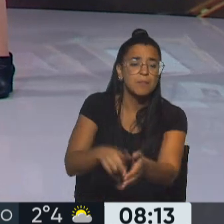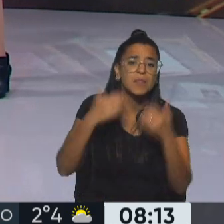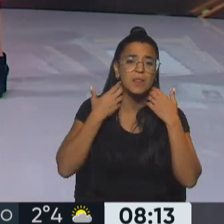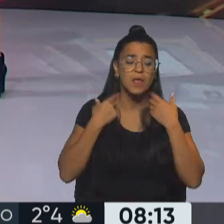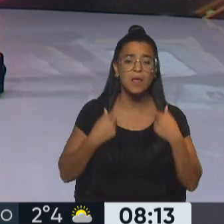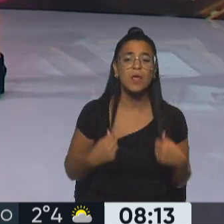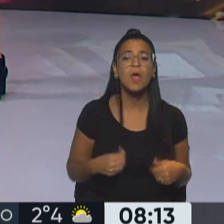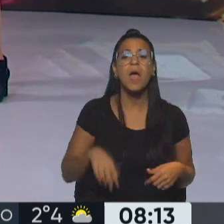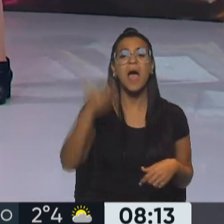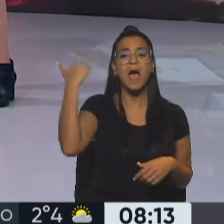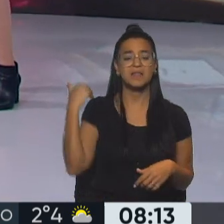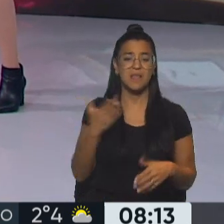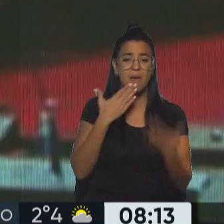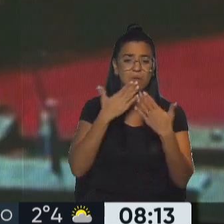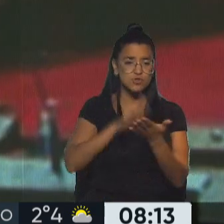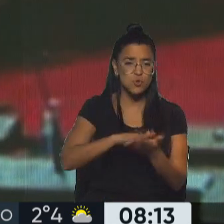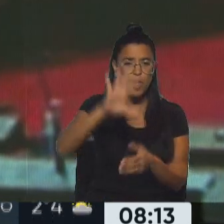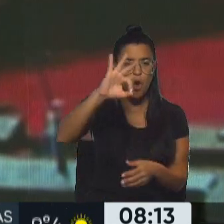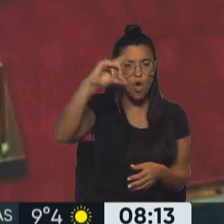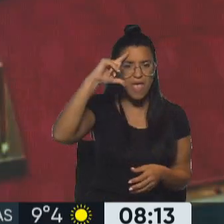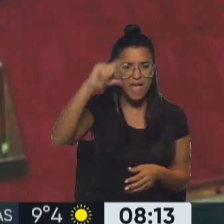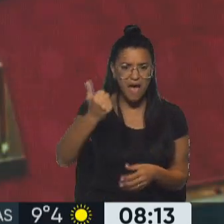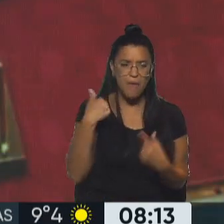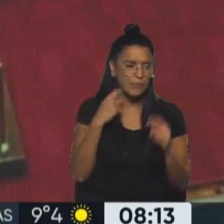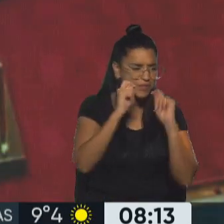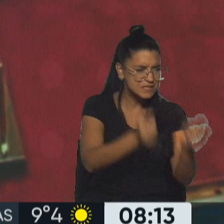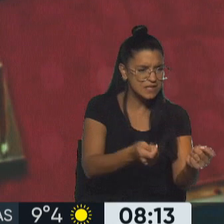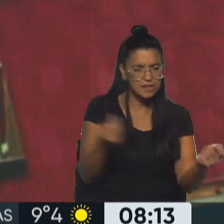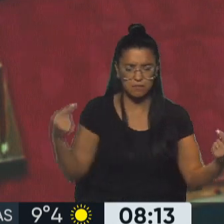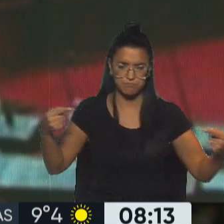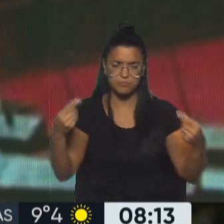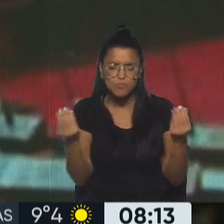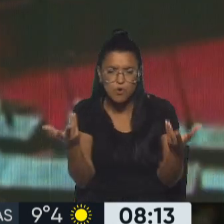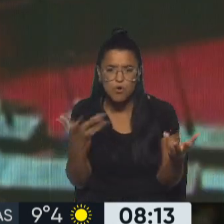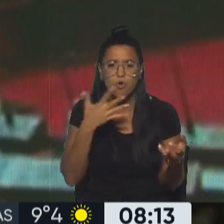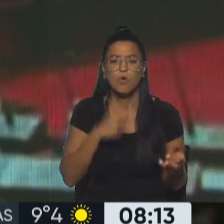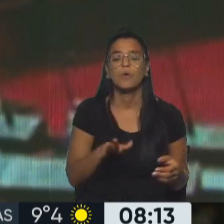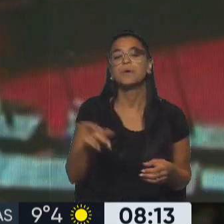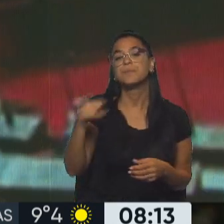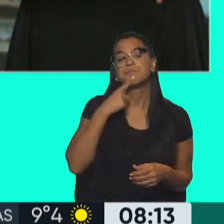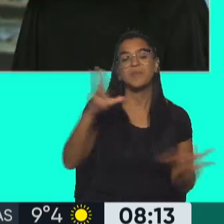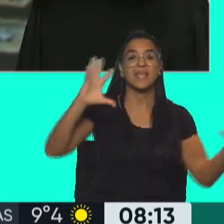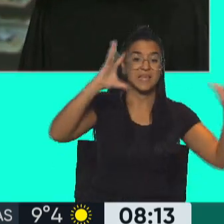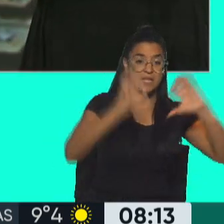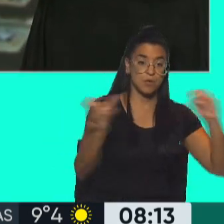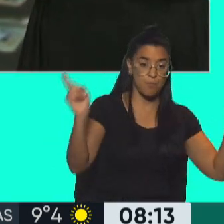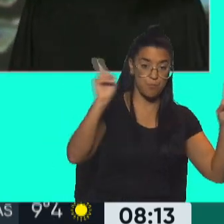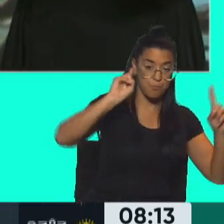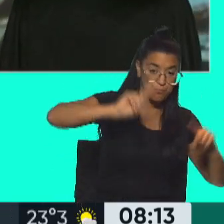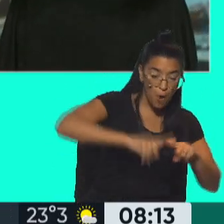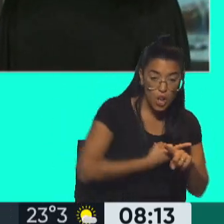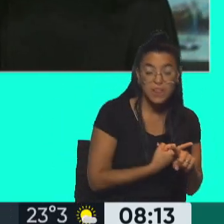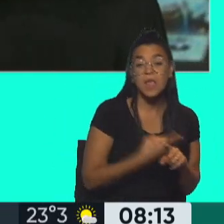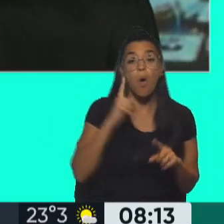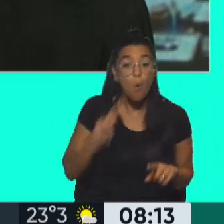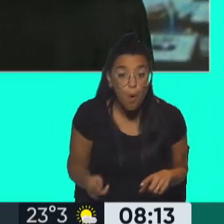los temas y vos hablabas de la oea qué tiene que ver la oea su visita y lo que le está pasando a Castillo claro es que hablamos de crisis política hablamos de un